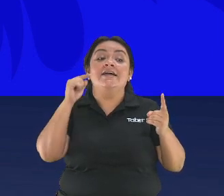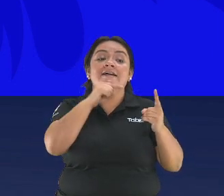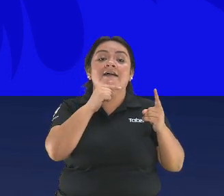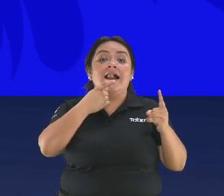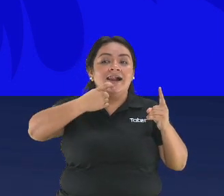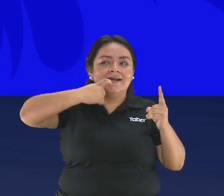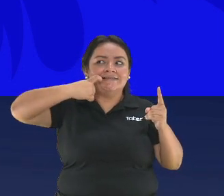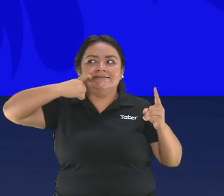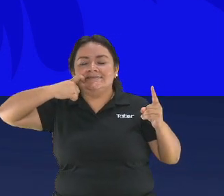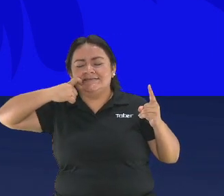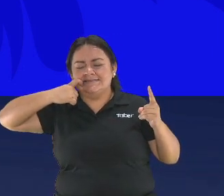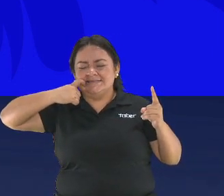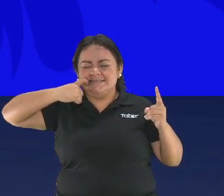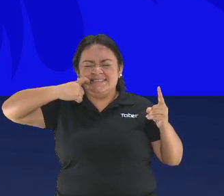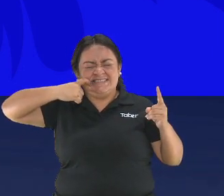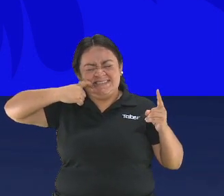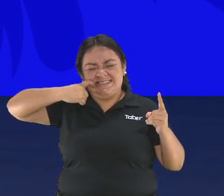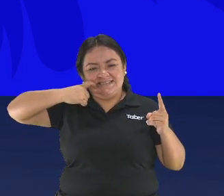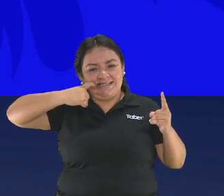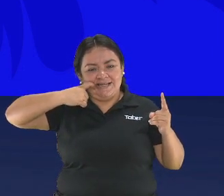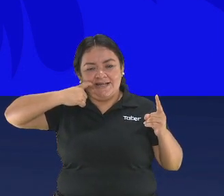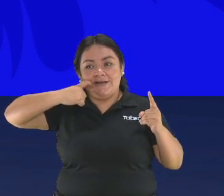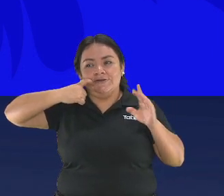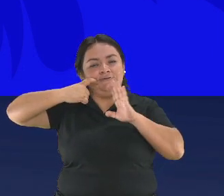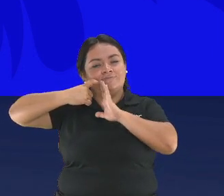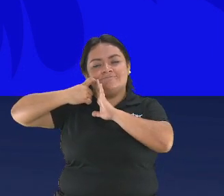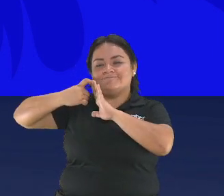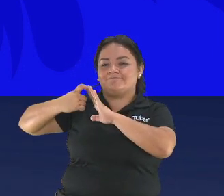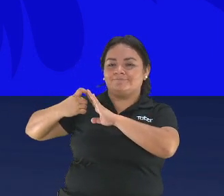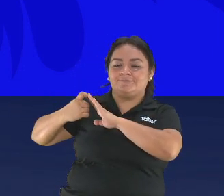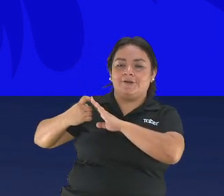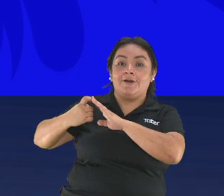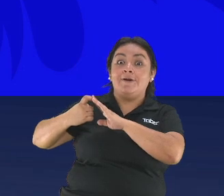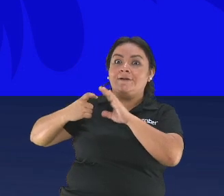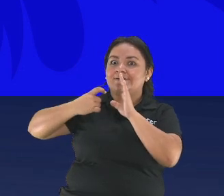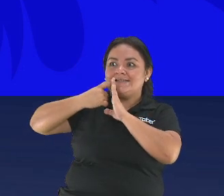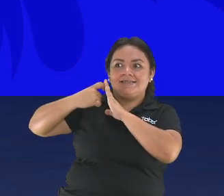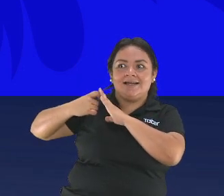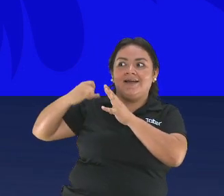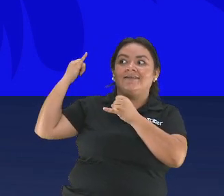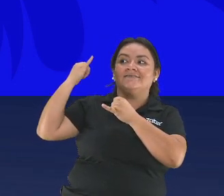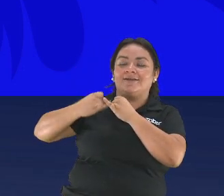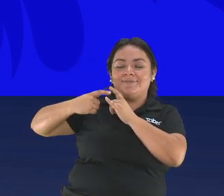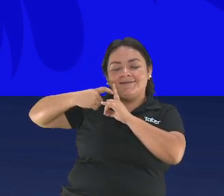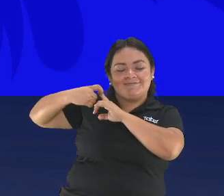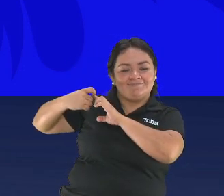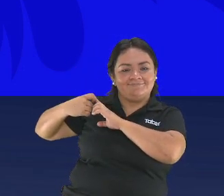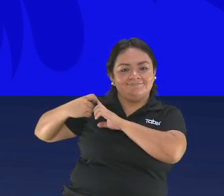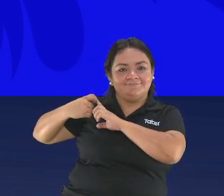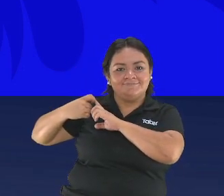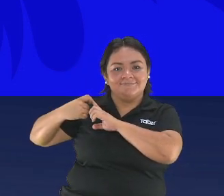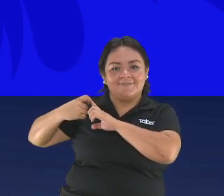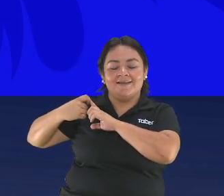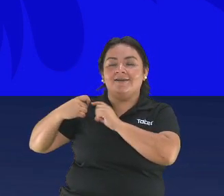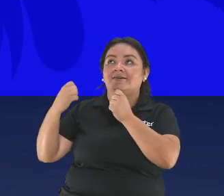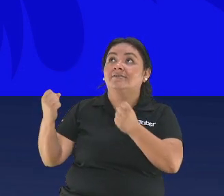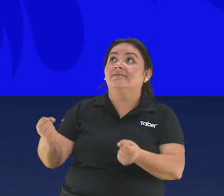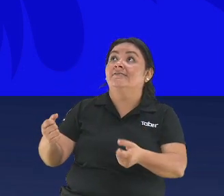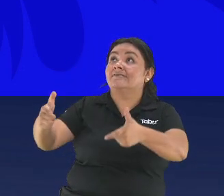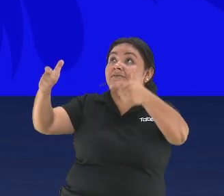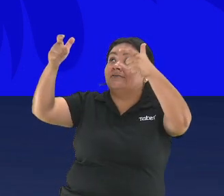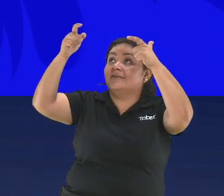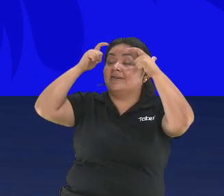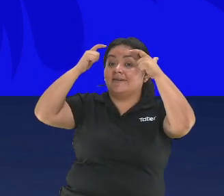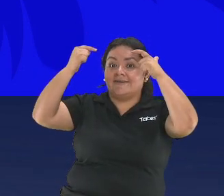tentación porque cuando haya como dice resistido la prueba recibirá a la corona de